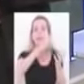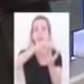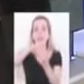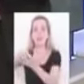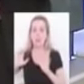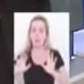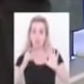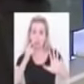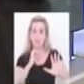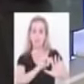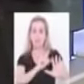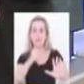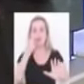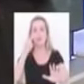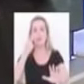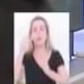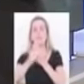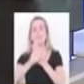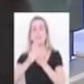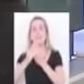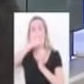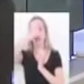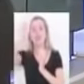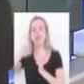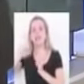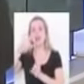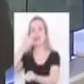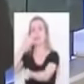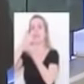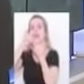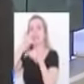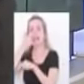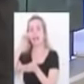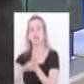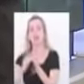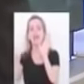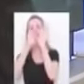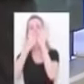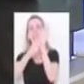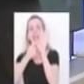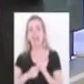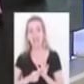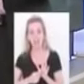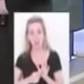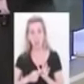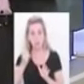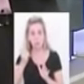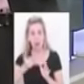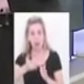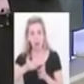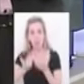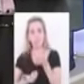y que no solamente tiene el acuerdo del frente renovador sino de los gobernadores y entre ellos un jack y uruguay que son de la oposición